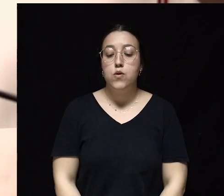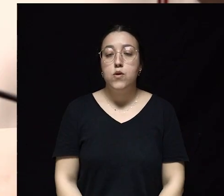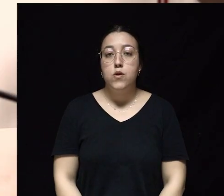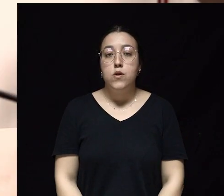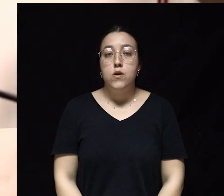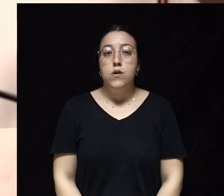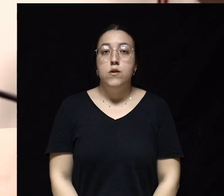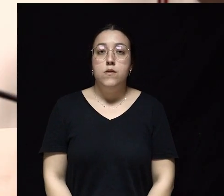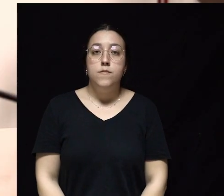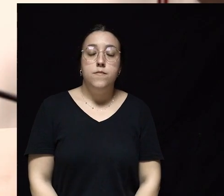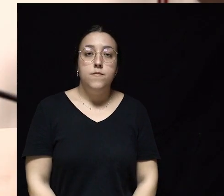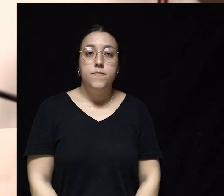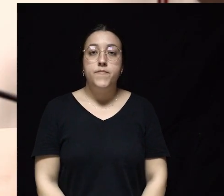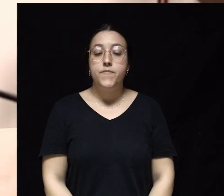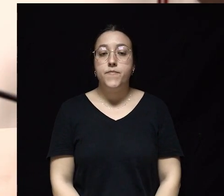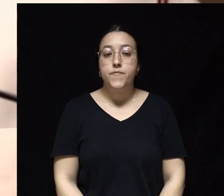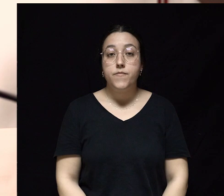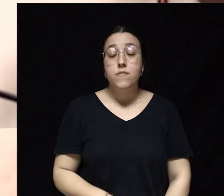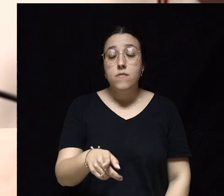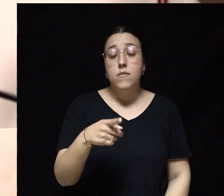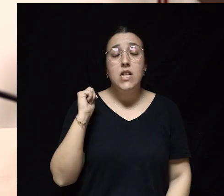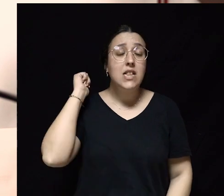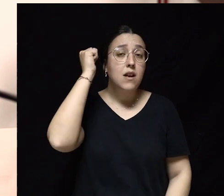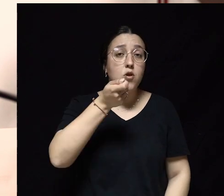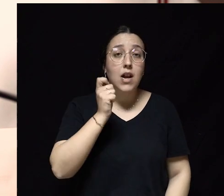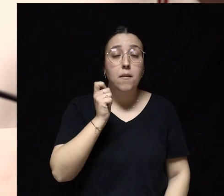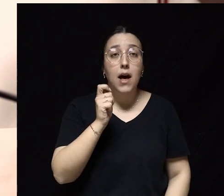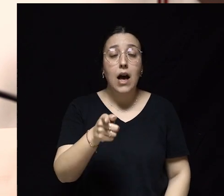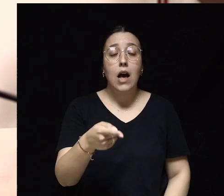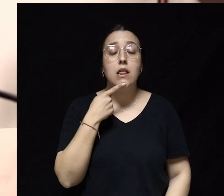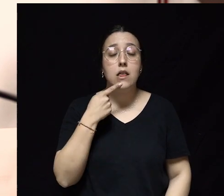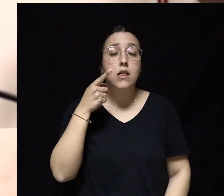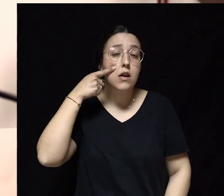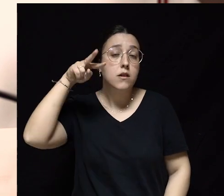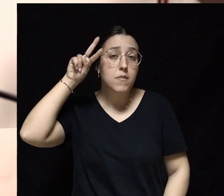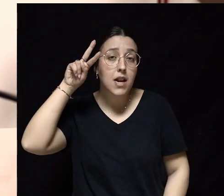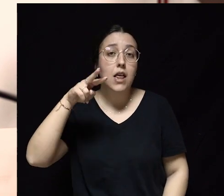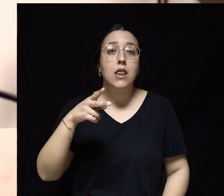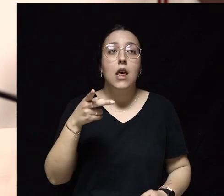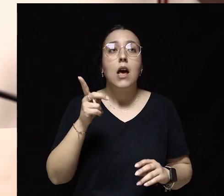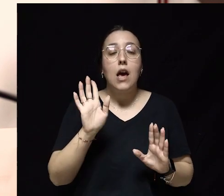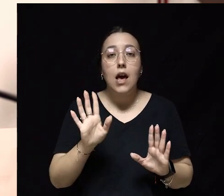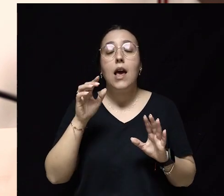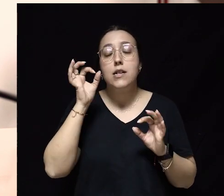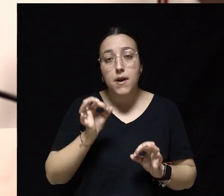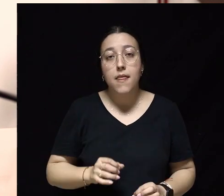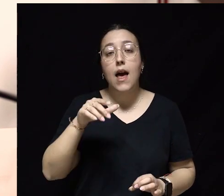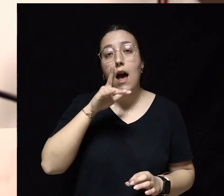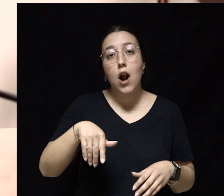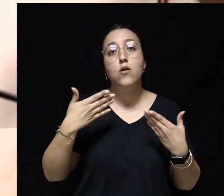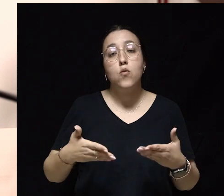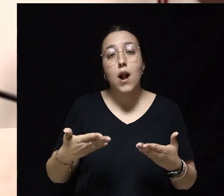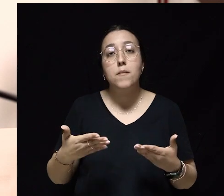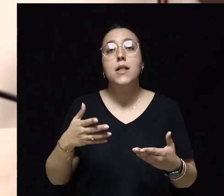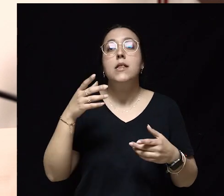ocurra. Con el tiempo que llevamos trabajando aquí, podría decir, con una perspectiva un poquito general, que